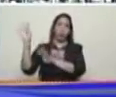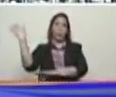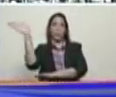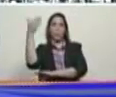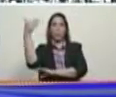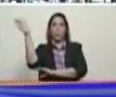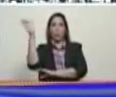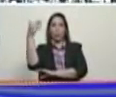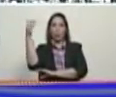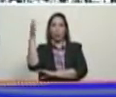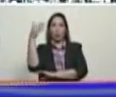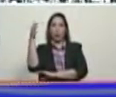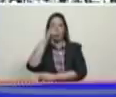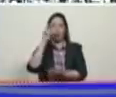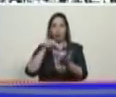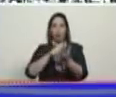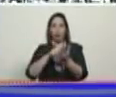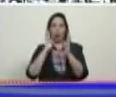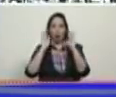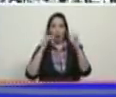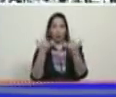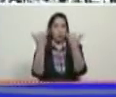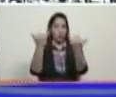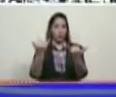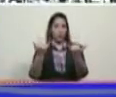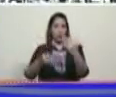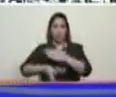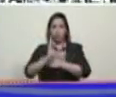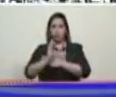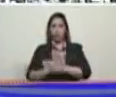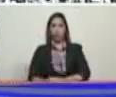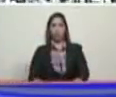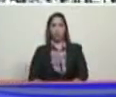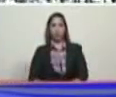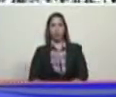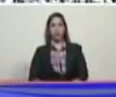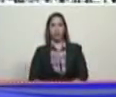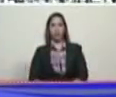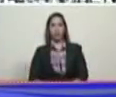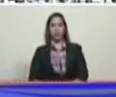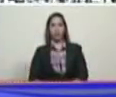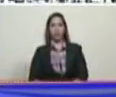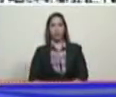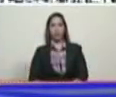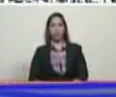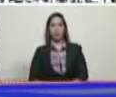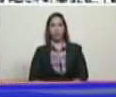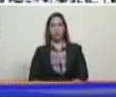bandera nacional, atención presente. ¡Ar!